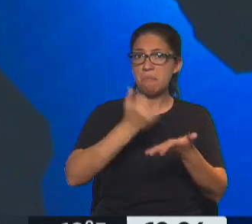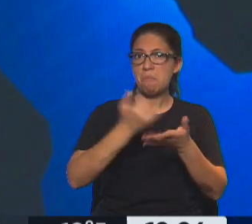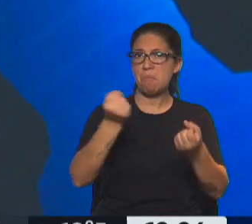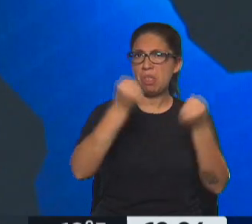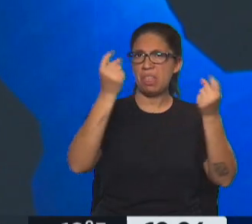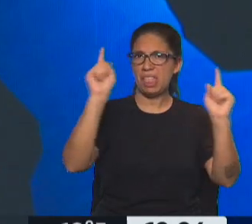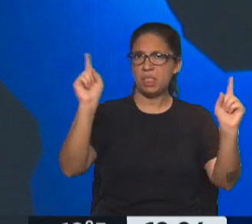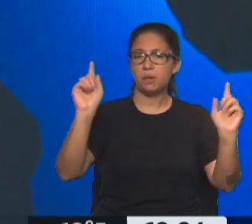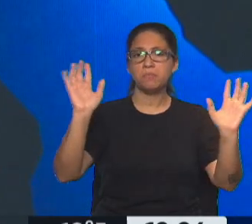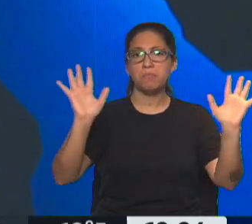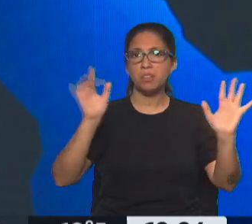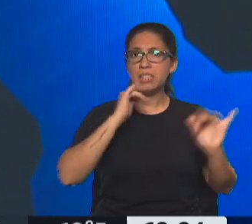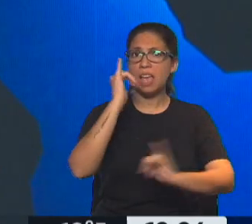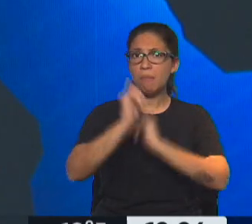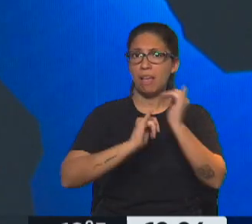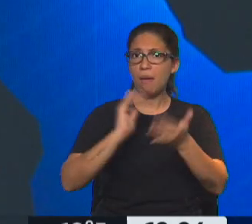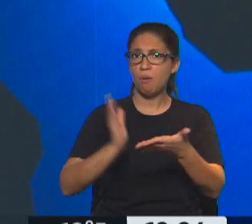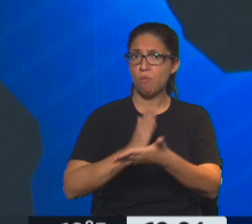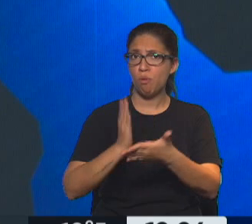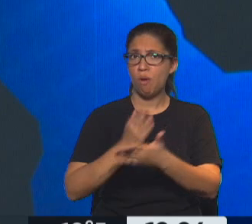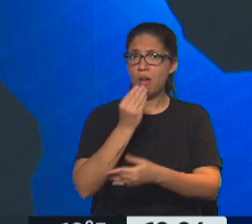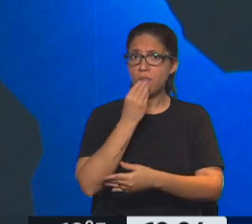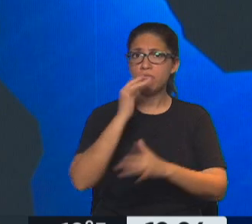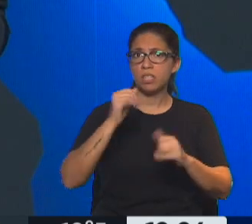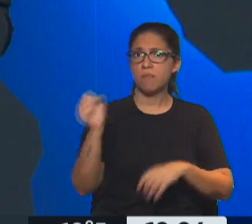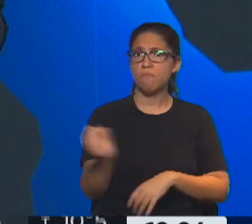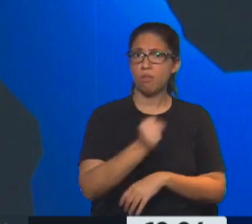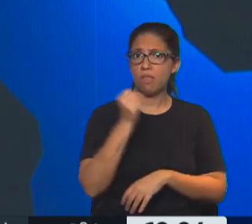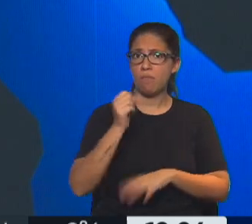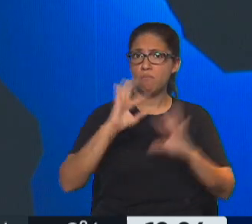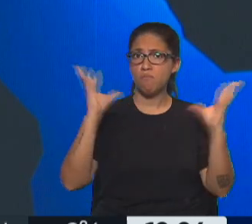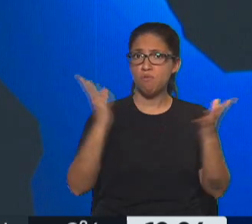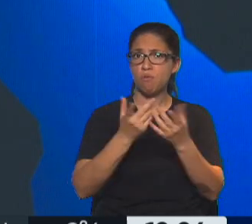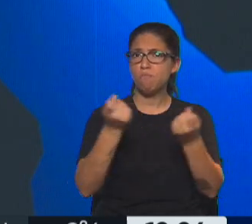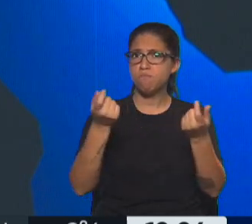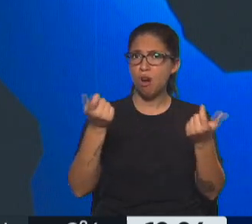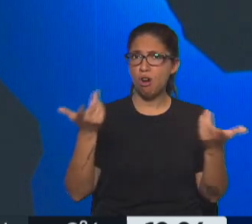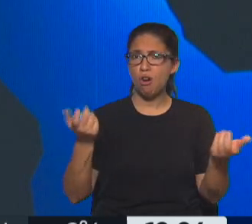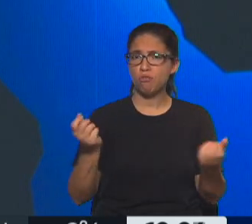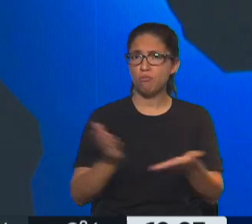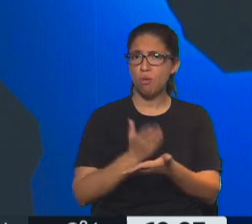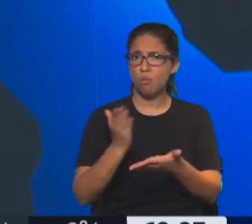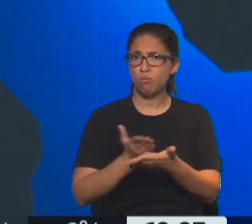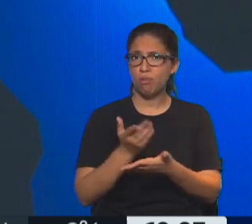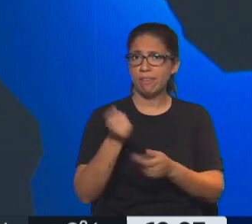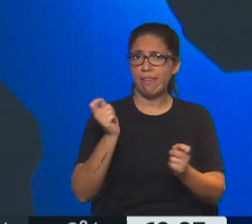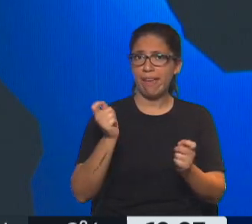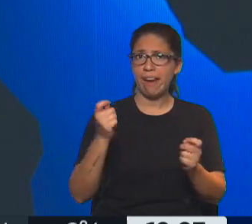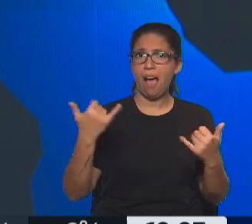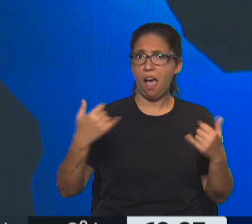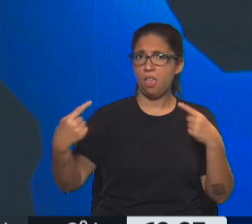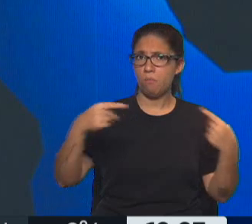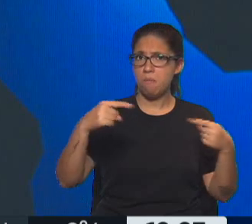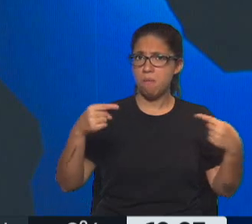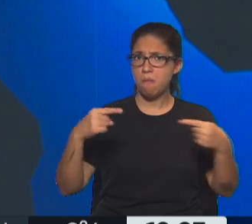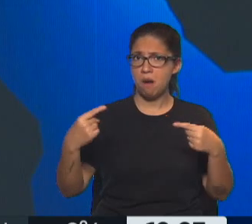explicar la producción de alimentos sí son relevantes. Porque en el mundo hay una disputa por los alimentos y los precios de